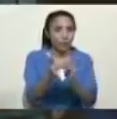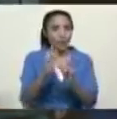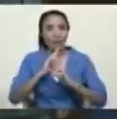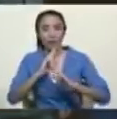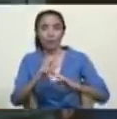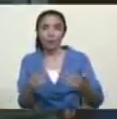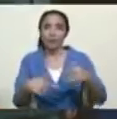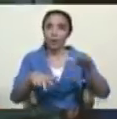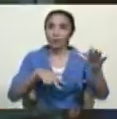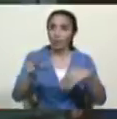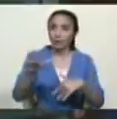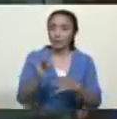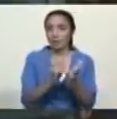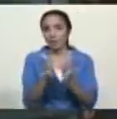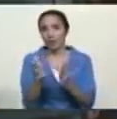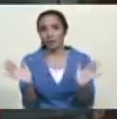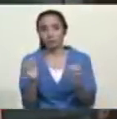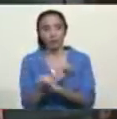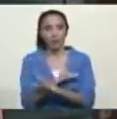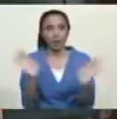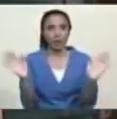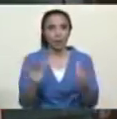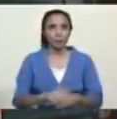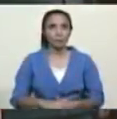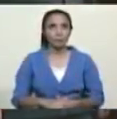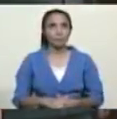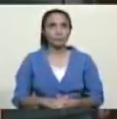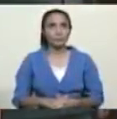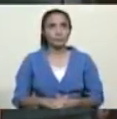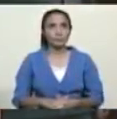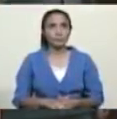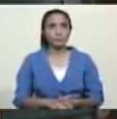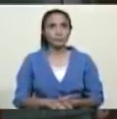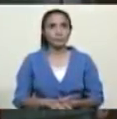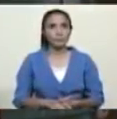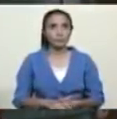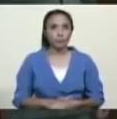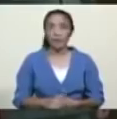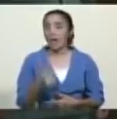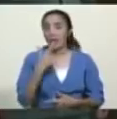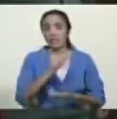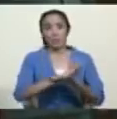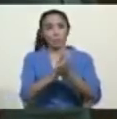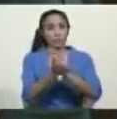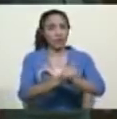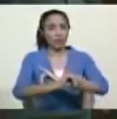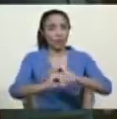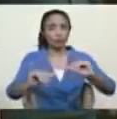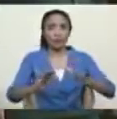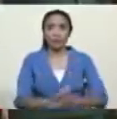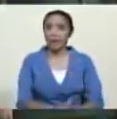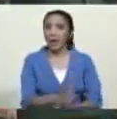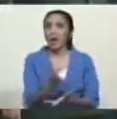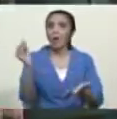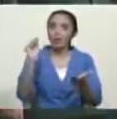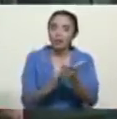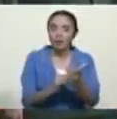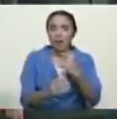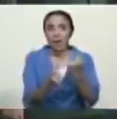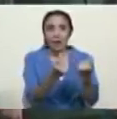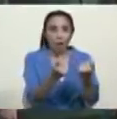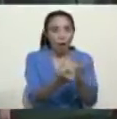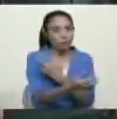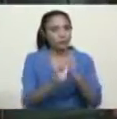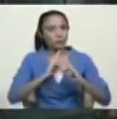Y nosotros le dijimos en varias ocasiones que eso se acabó. Que si venían, todo 11